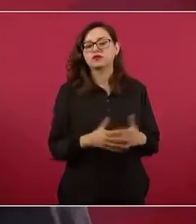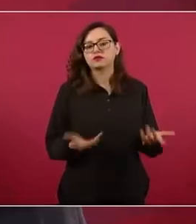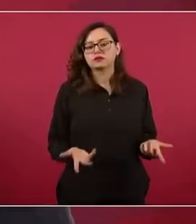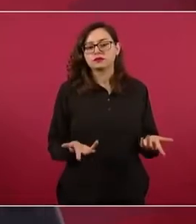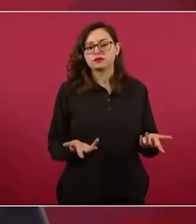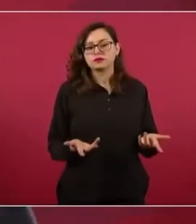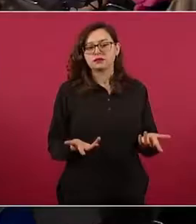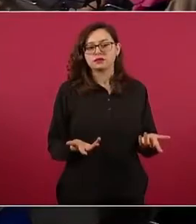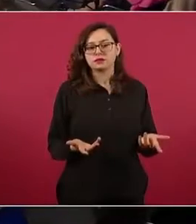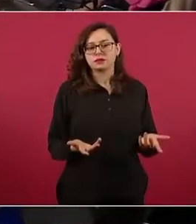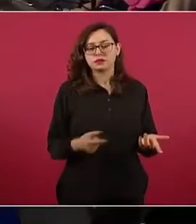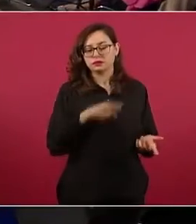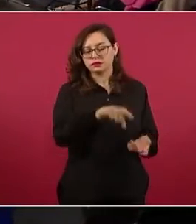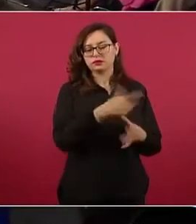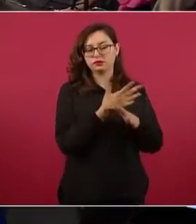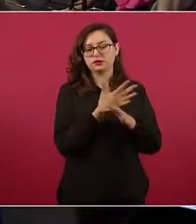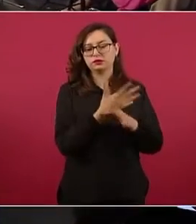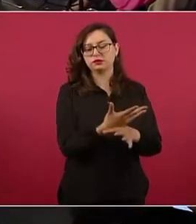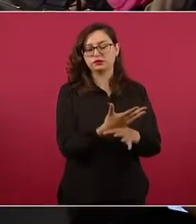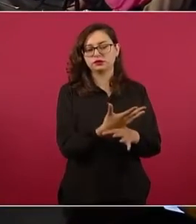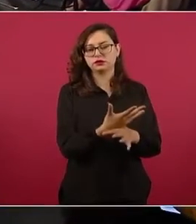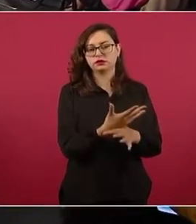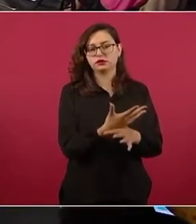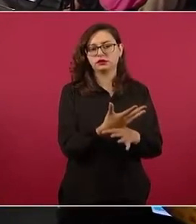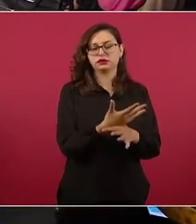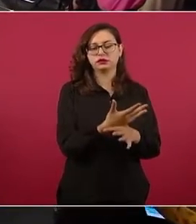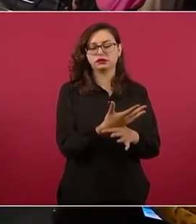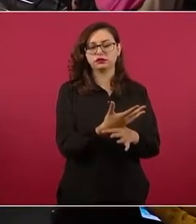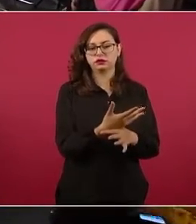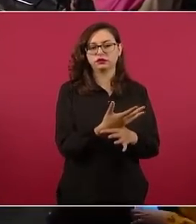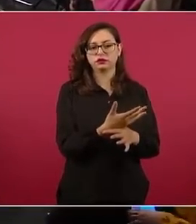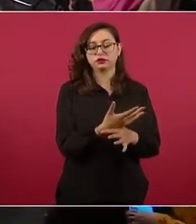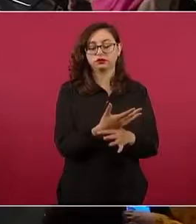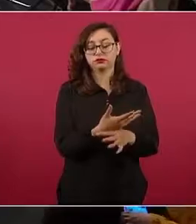que era otra de las frases. Ojalá y se vayan